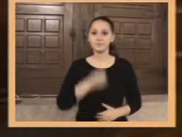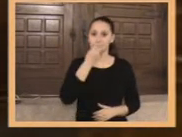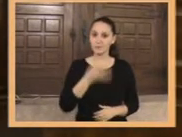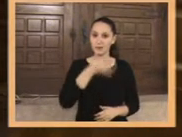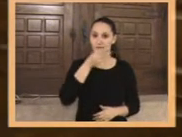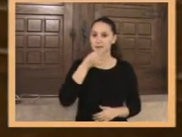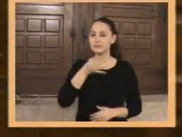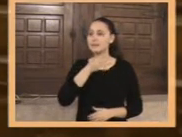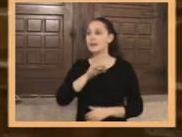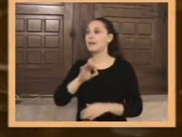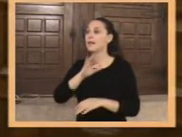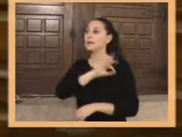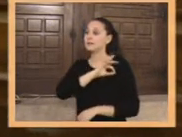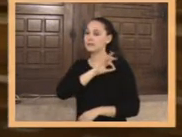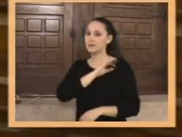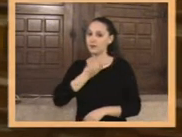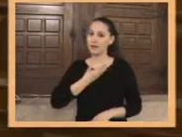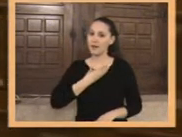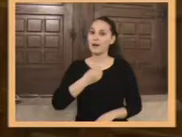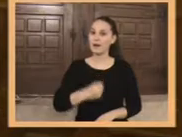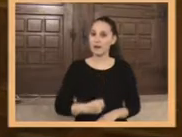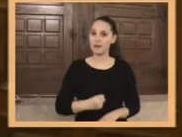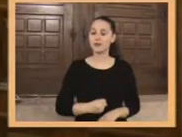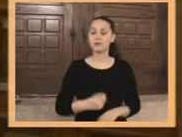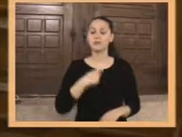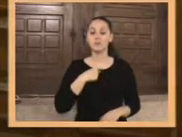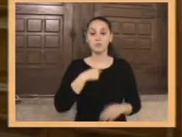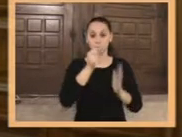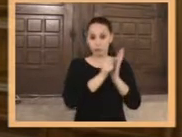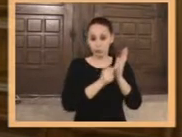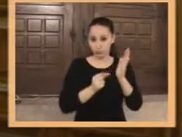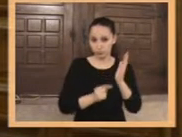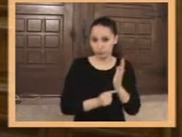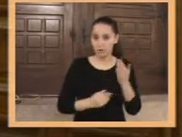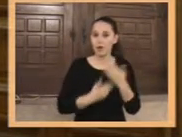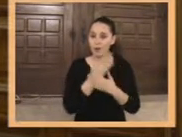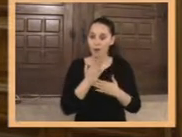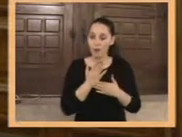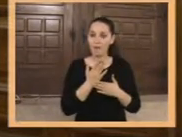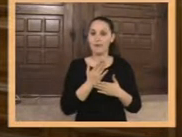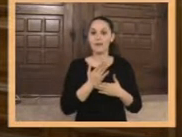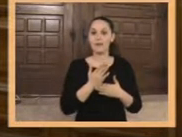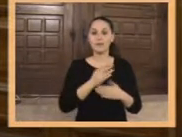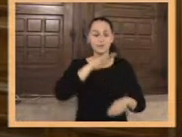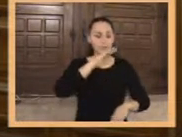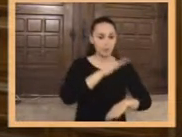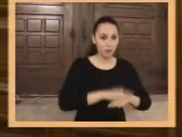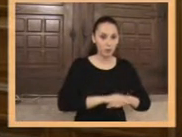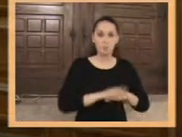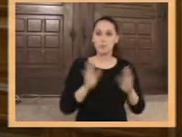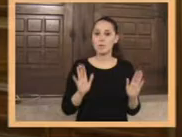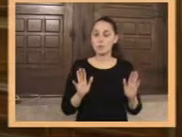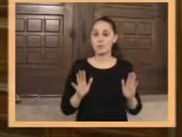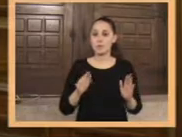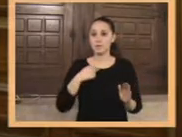Buenas tardes, señor alcalde. Me ajusto al orden del día del pleno, pero en el uso de la intervención simplemente estaba empezando a hablar